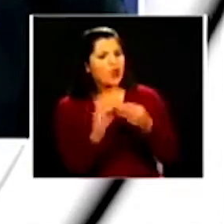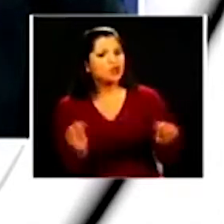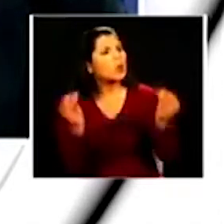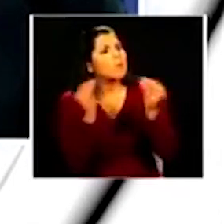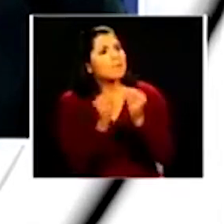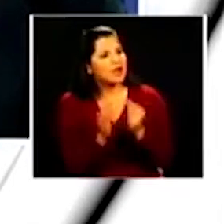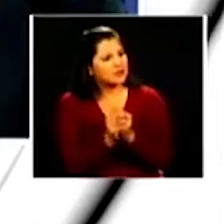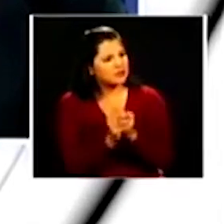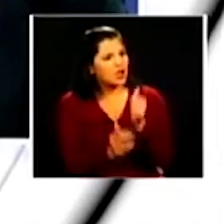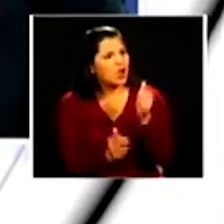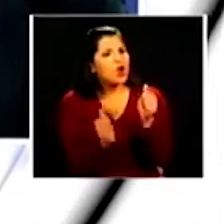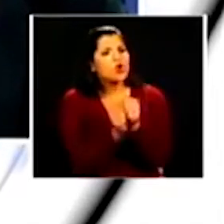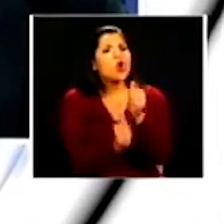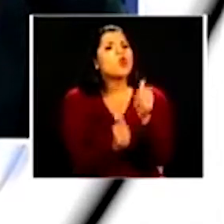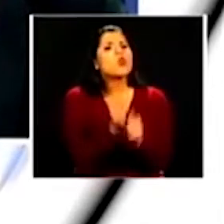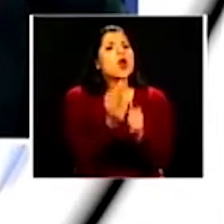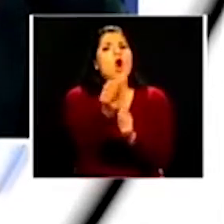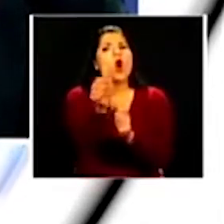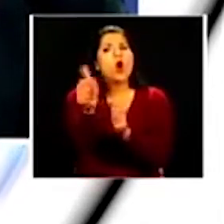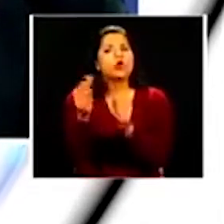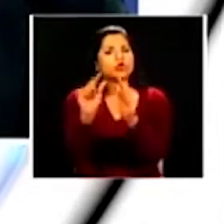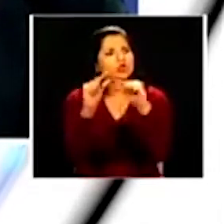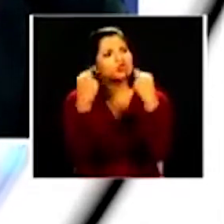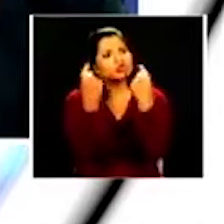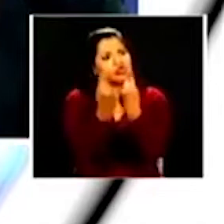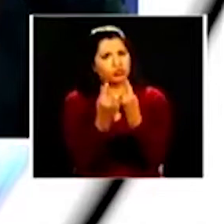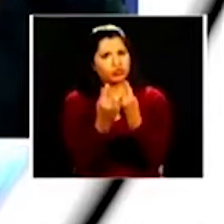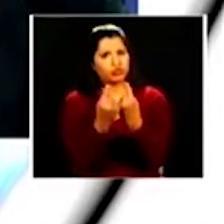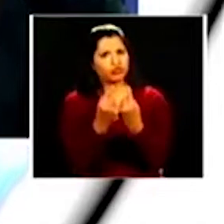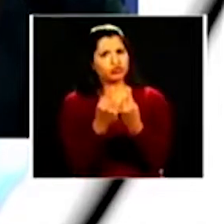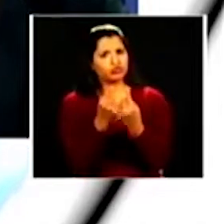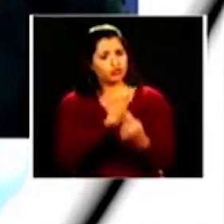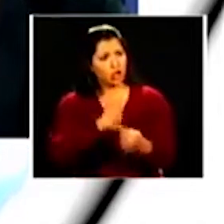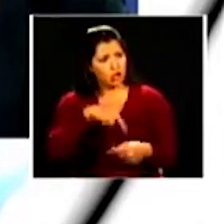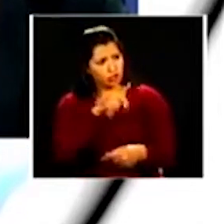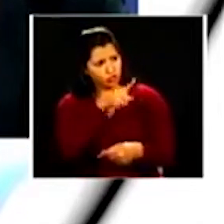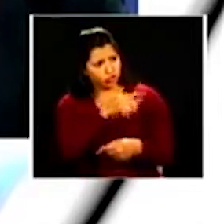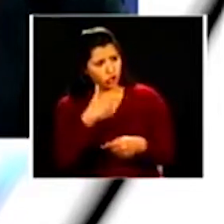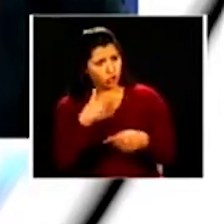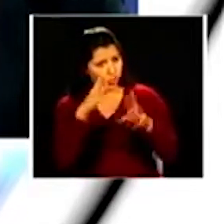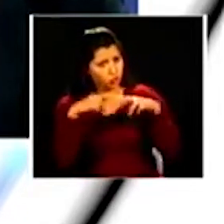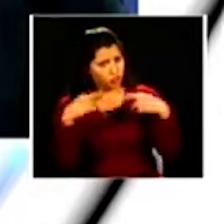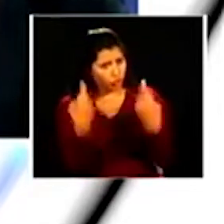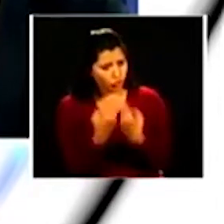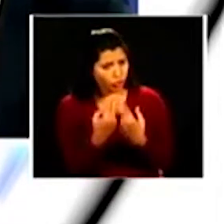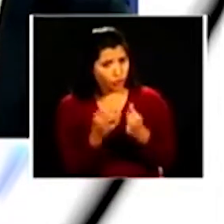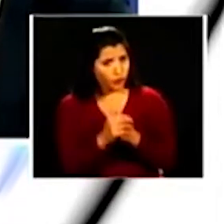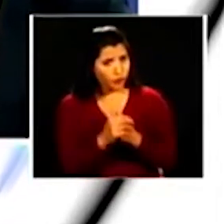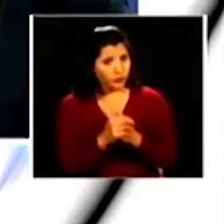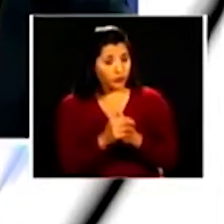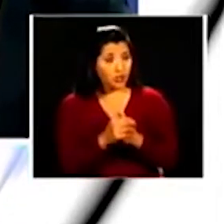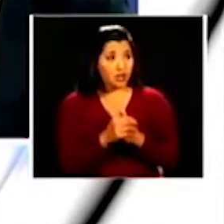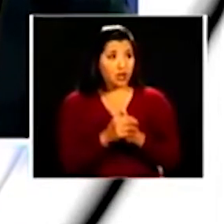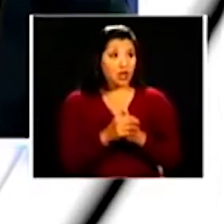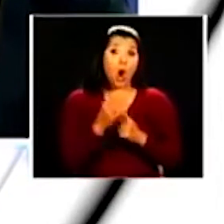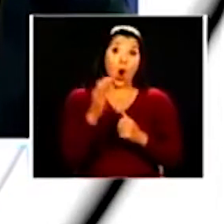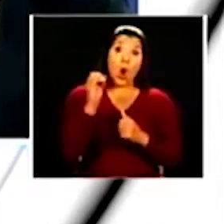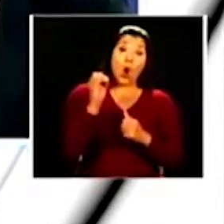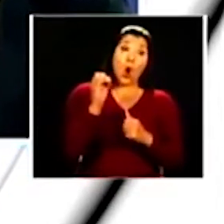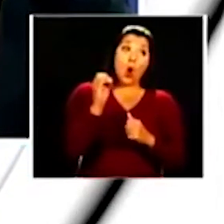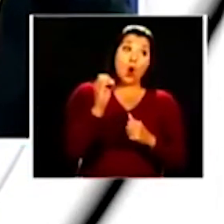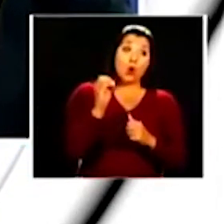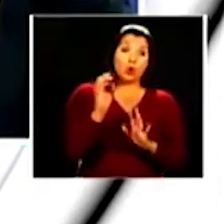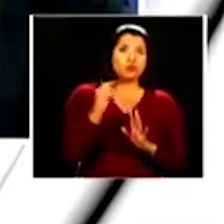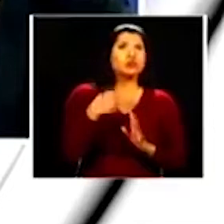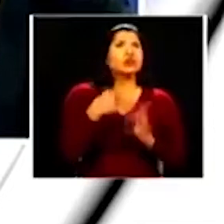grupos religiosos se ha reunido usted. Y bueno, si no considera también que reunirse con grupos religiosos, quiero que